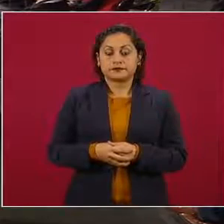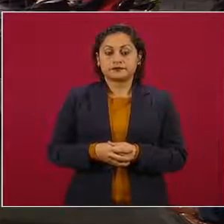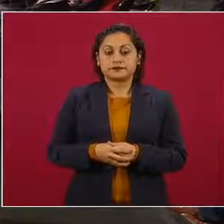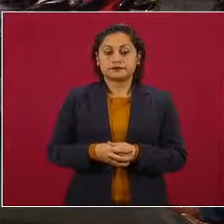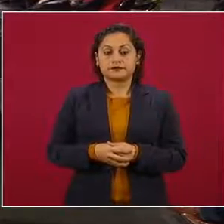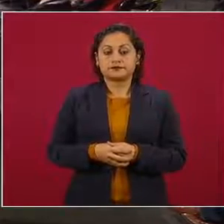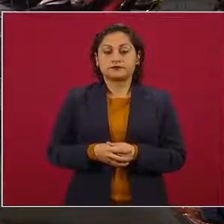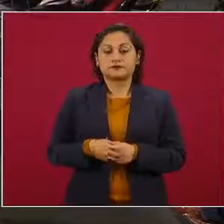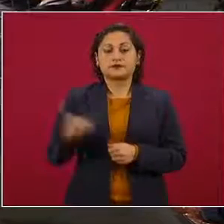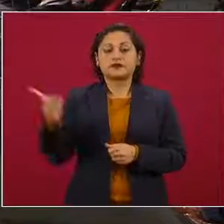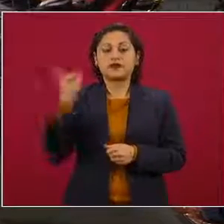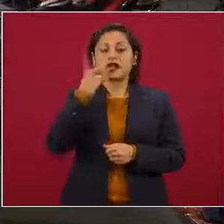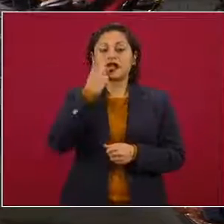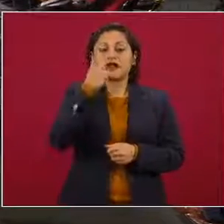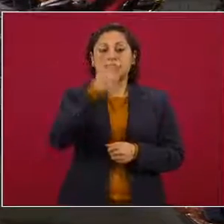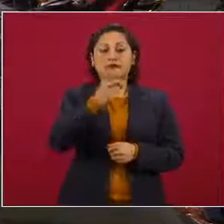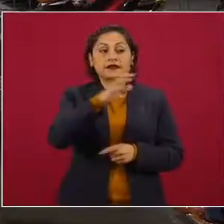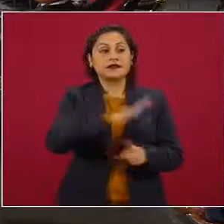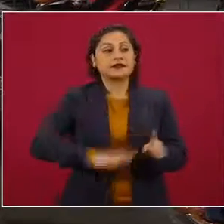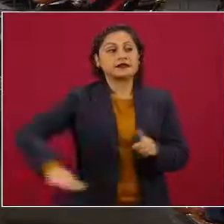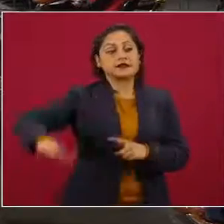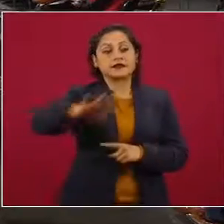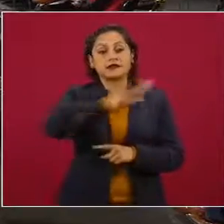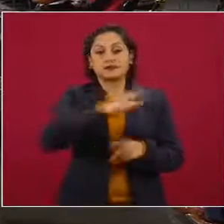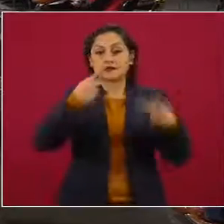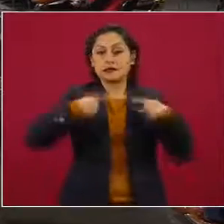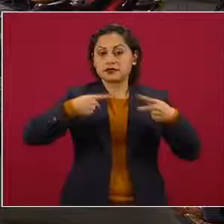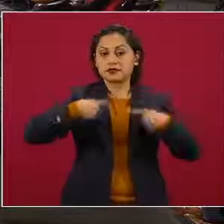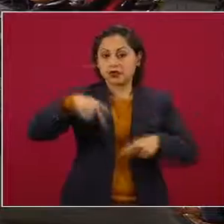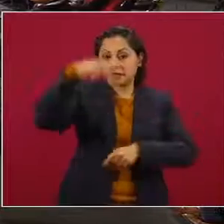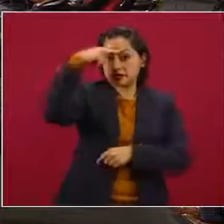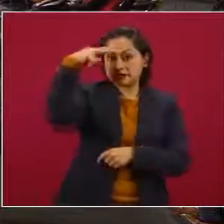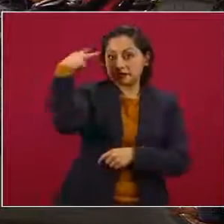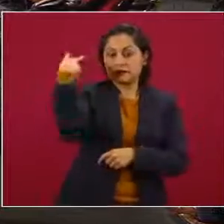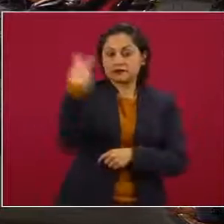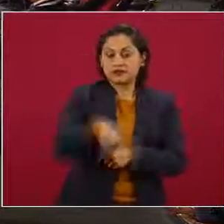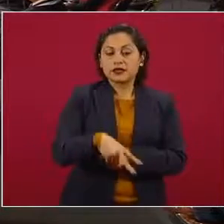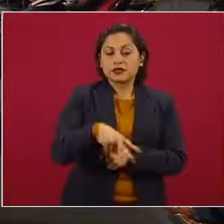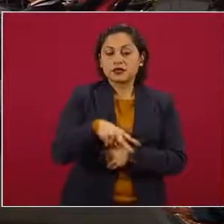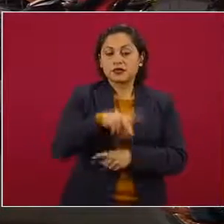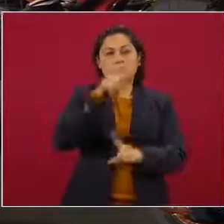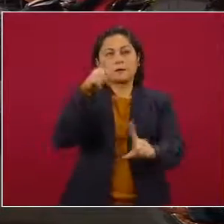El pueblo de México tiene dos obsesiones: